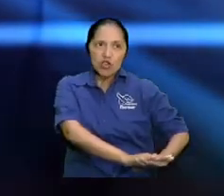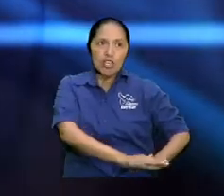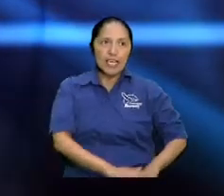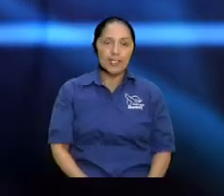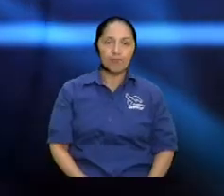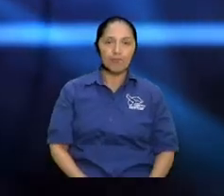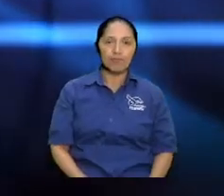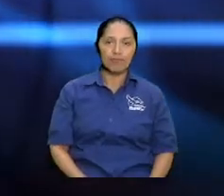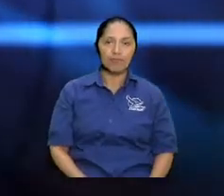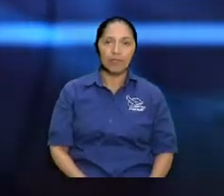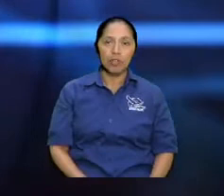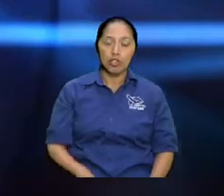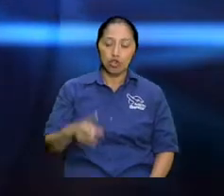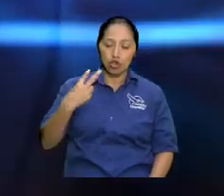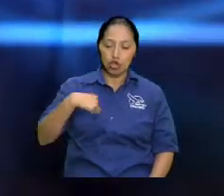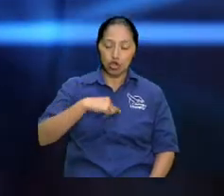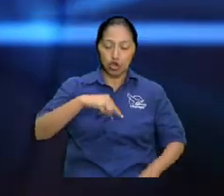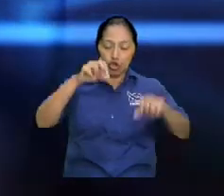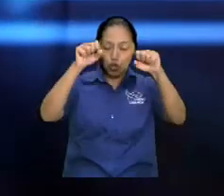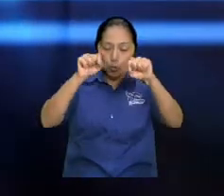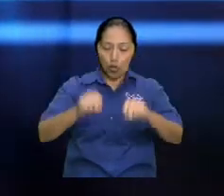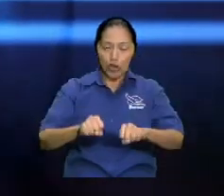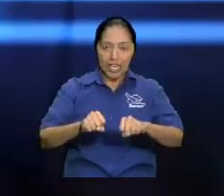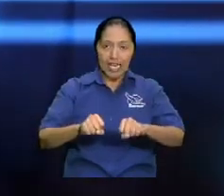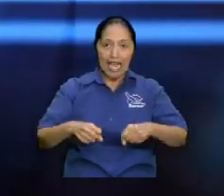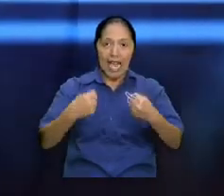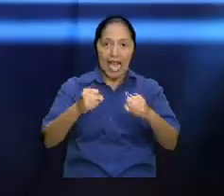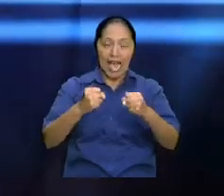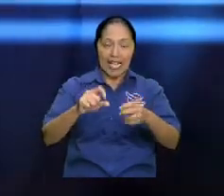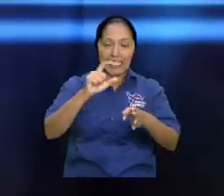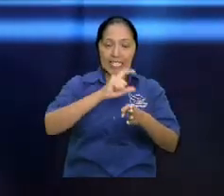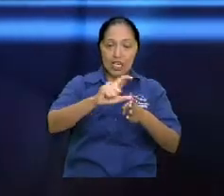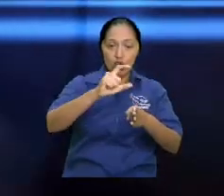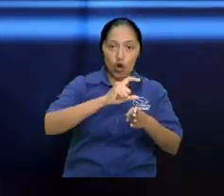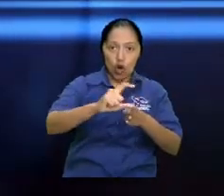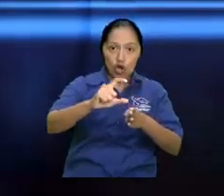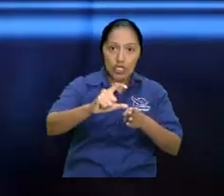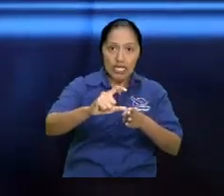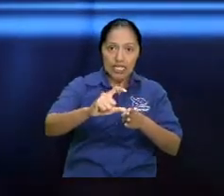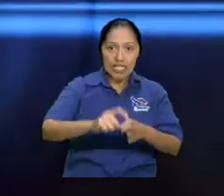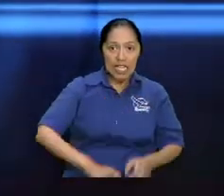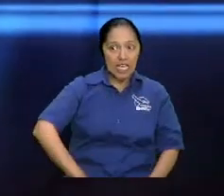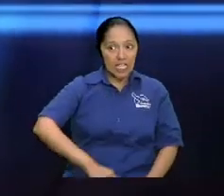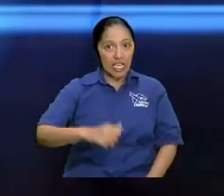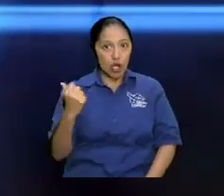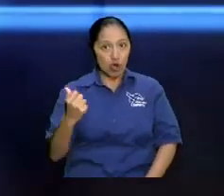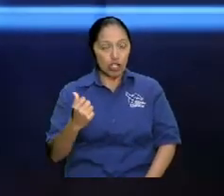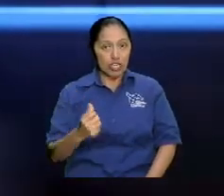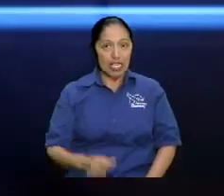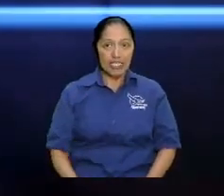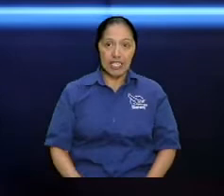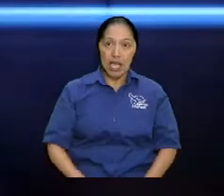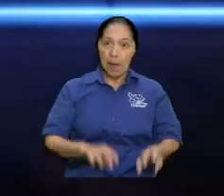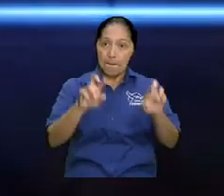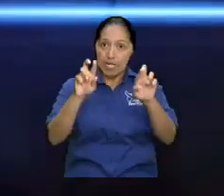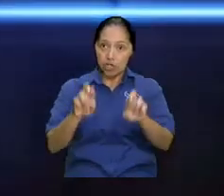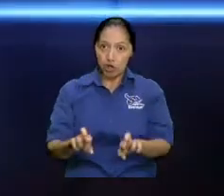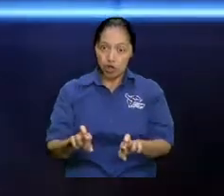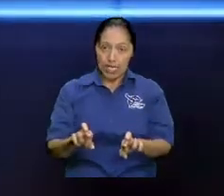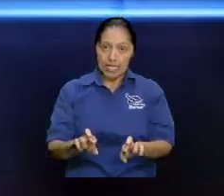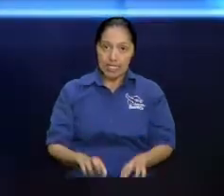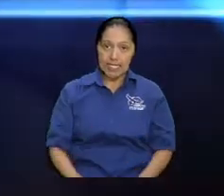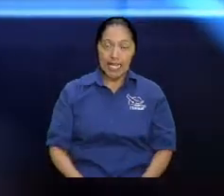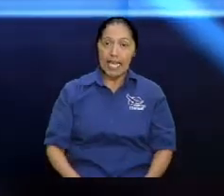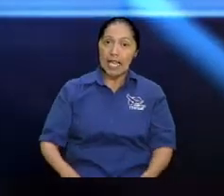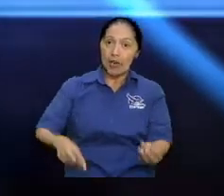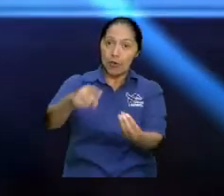nuestra familia, logró hacer. Y nosotros las vamos a hacer venciendo internamente, pero no porque somos la mamá